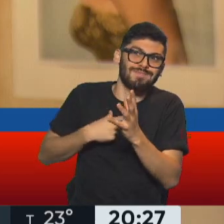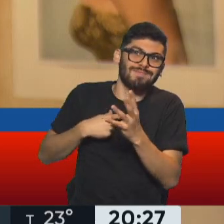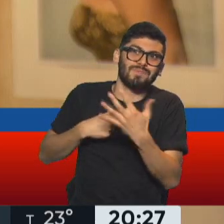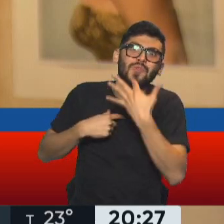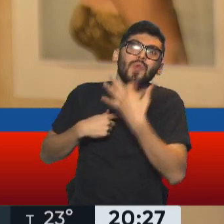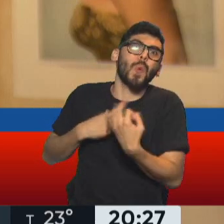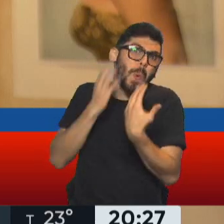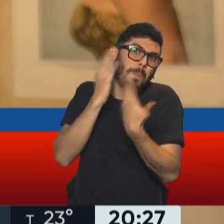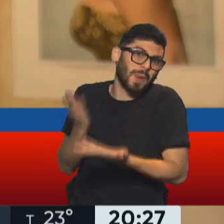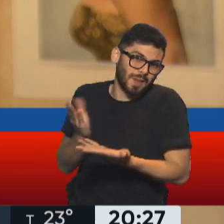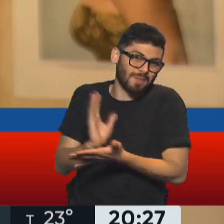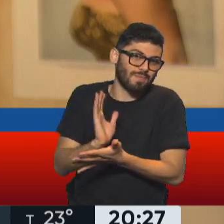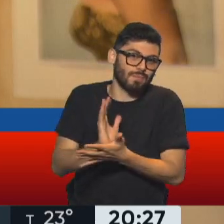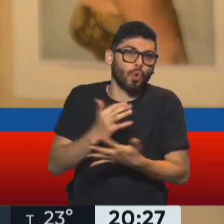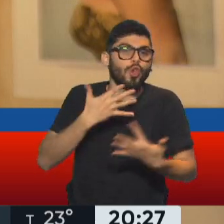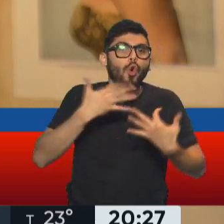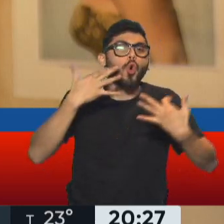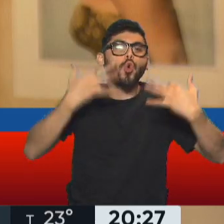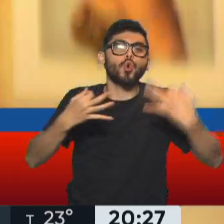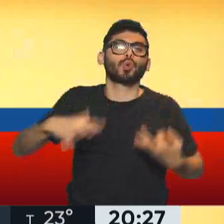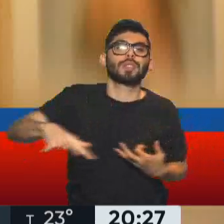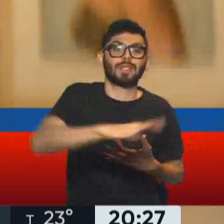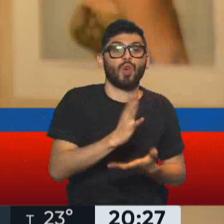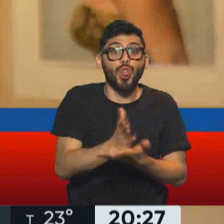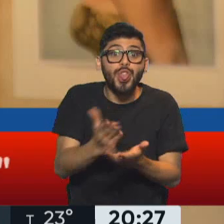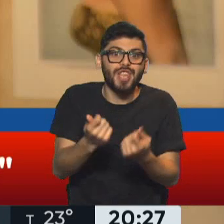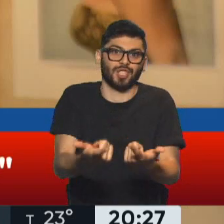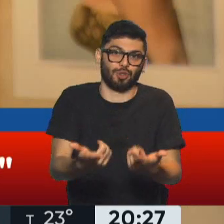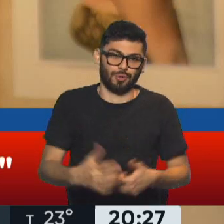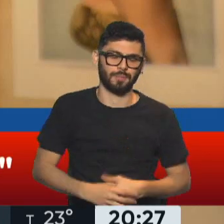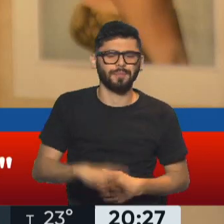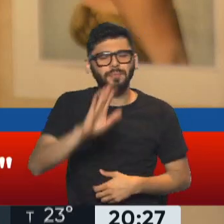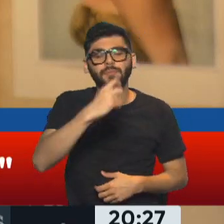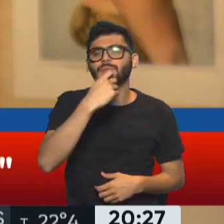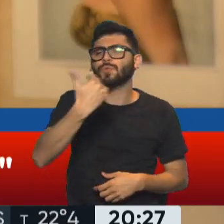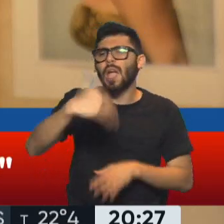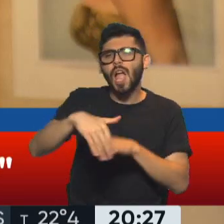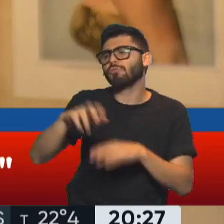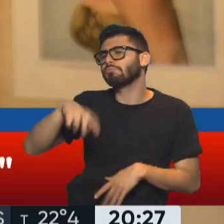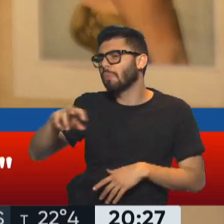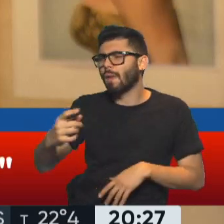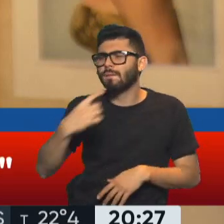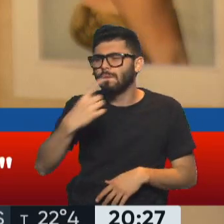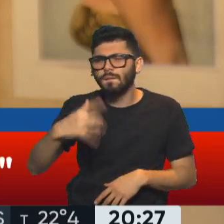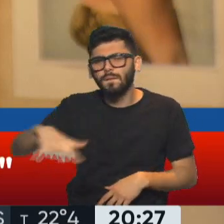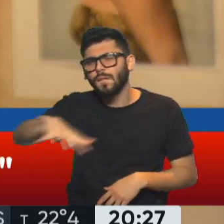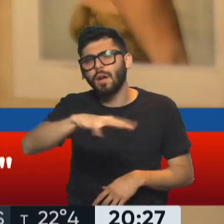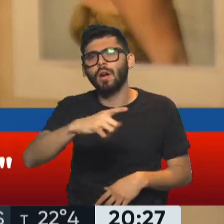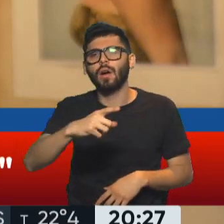de esa justicia a hacerla una realidad y un otorgamiento de derechos. Si voy a la calle y le pregunto a la gente